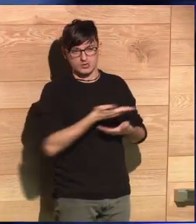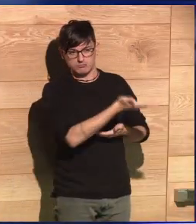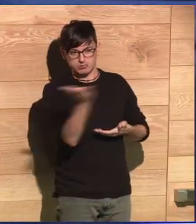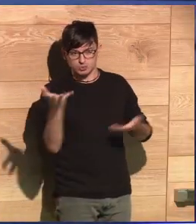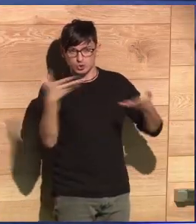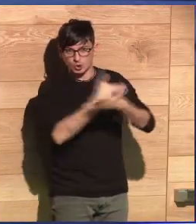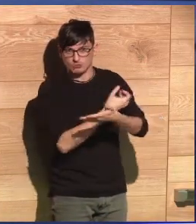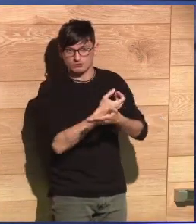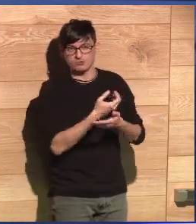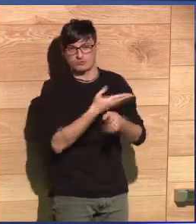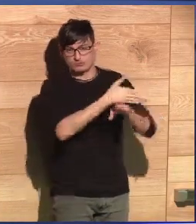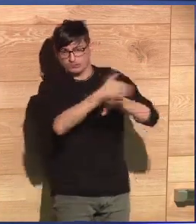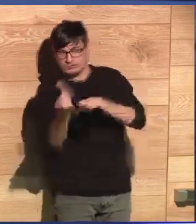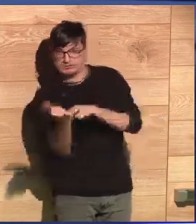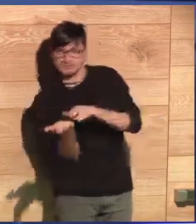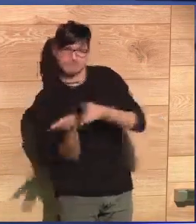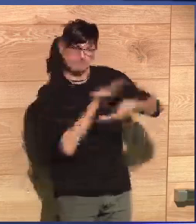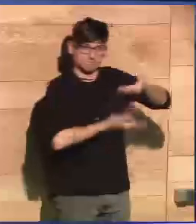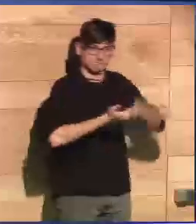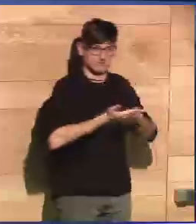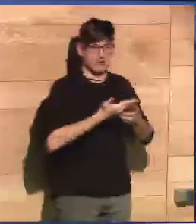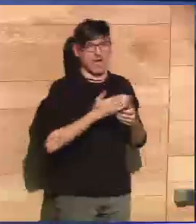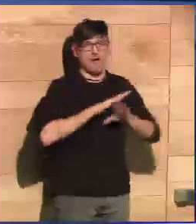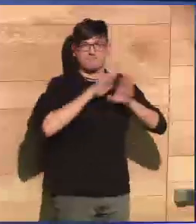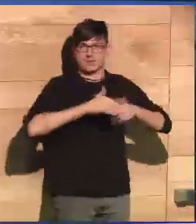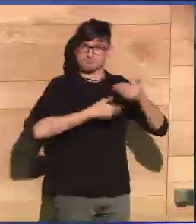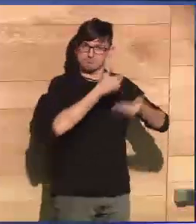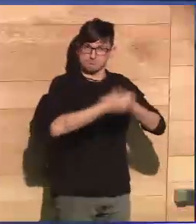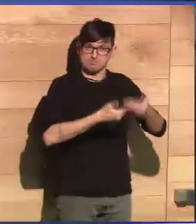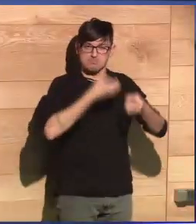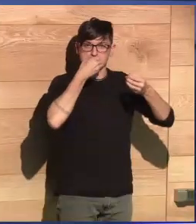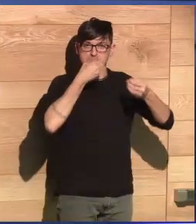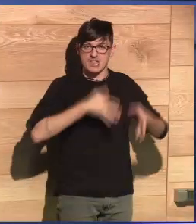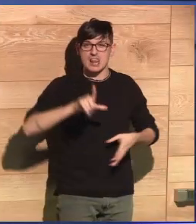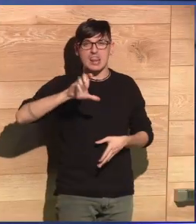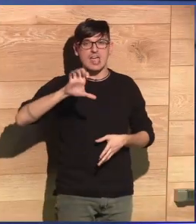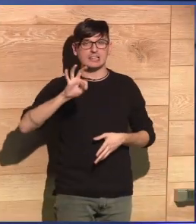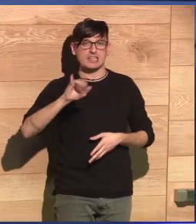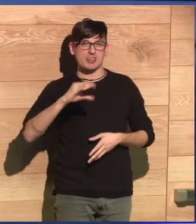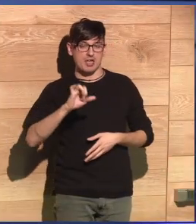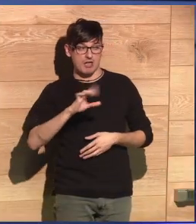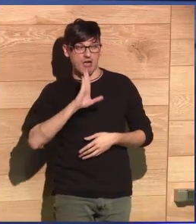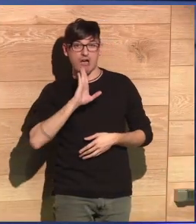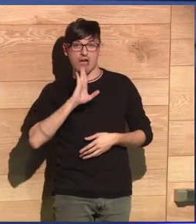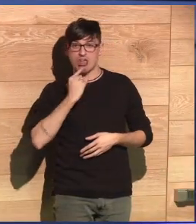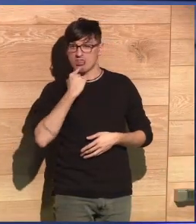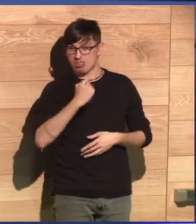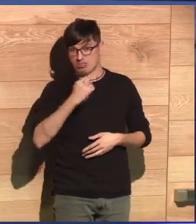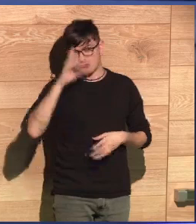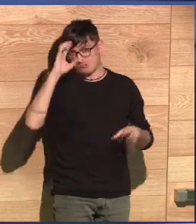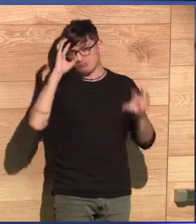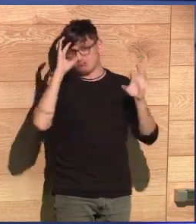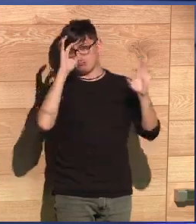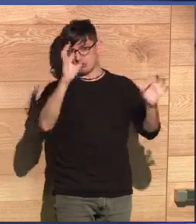demás, pues ha salido adelante, ¿no? Pues muy contento también, como decía Leticia. Yo creo que, es evidente que